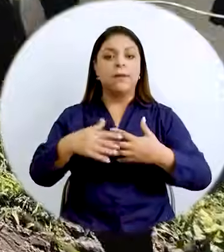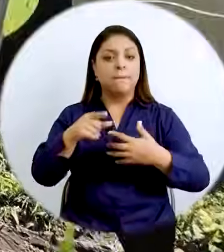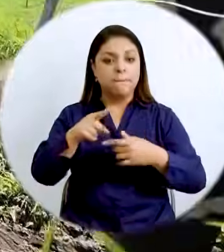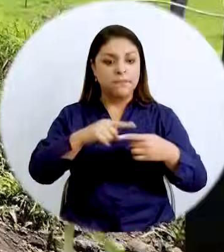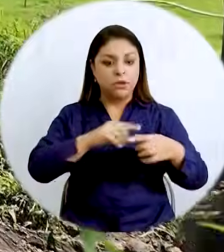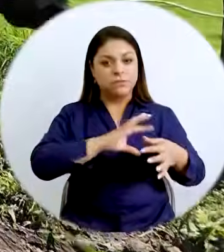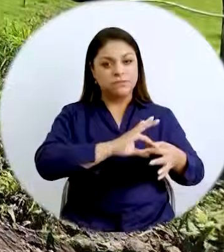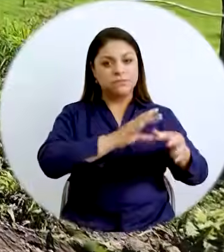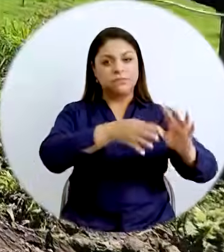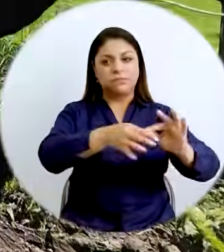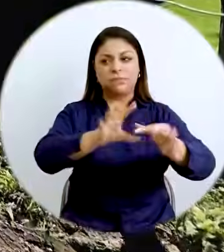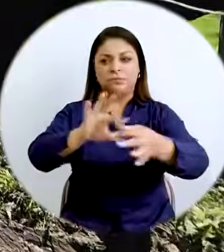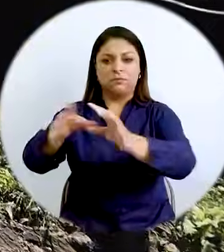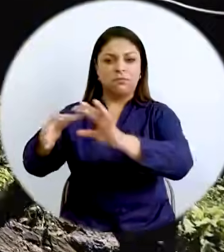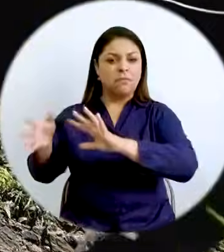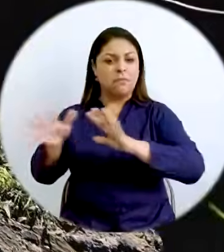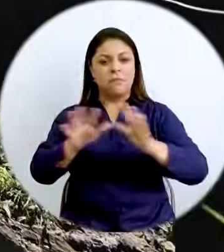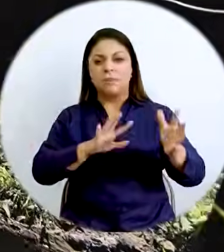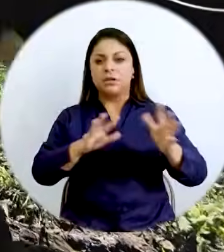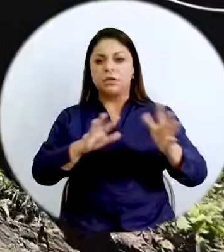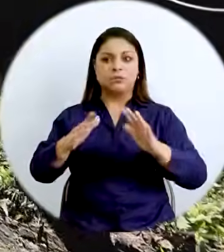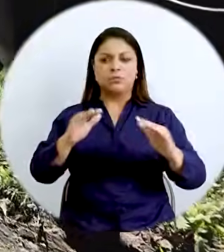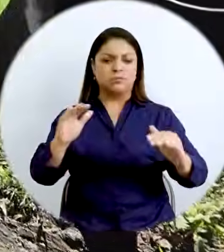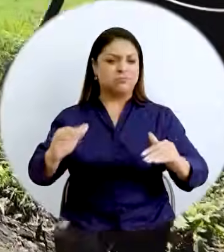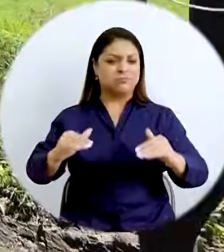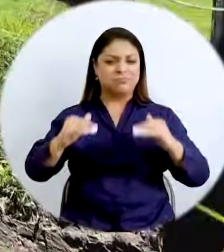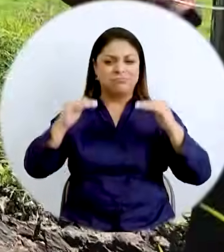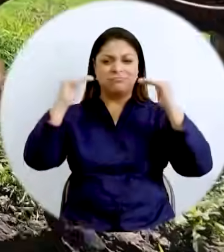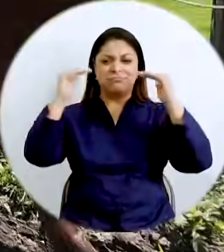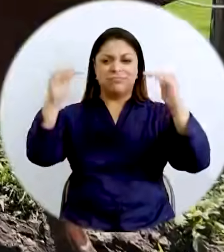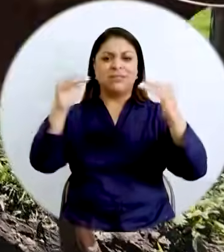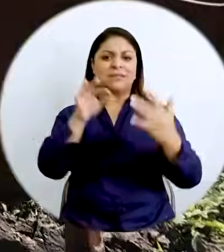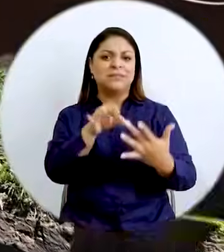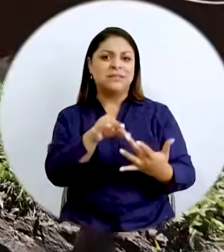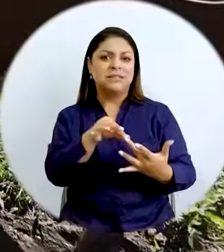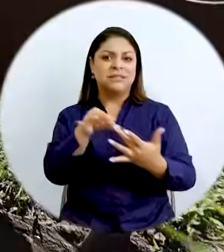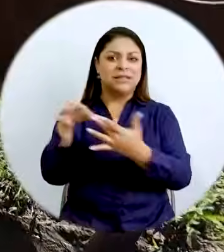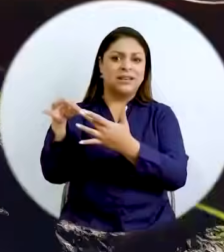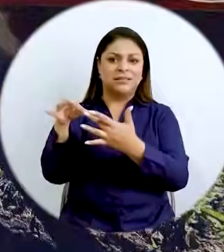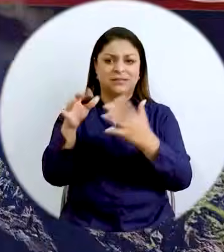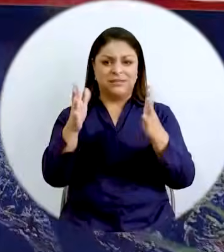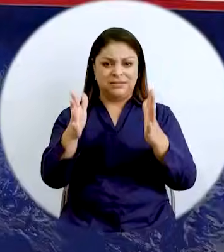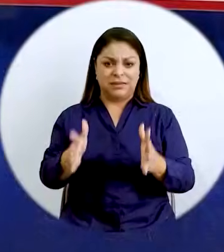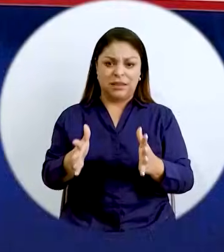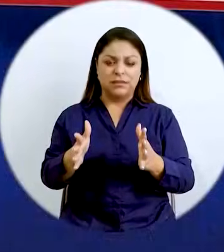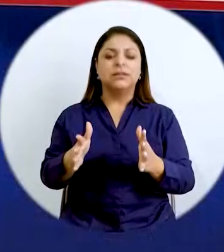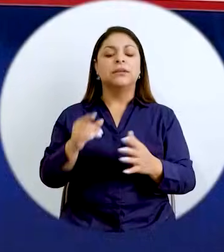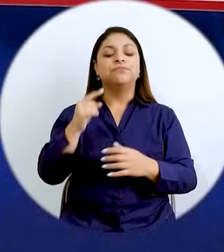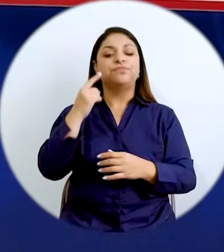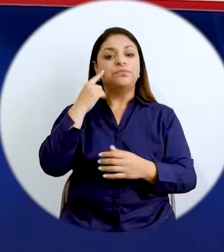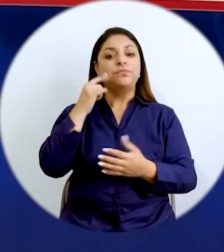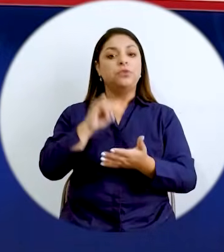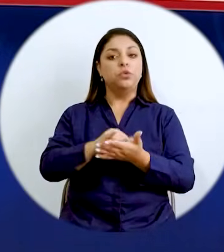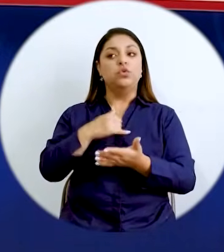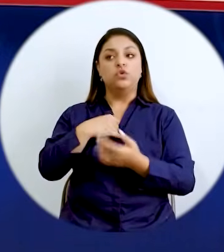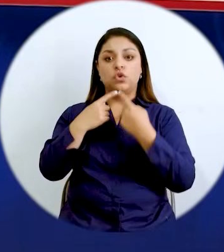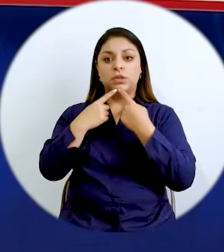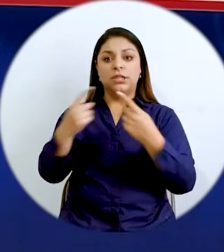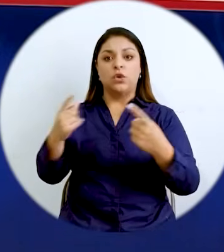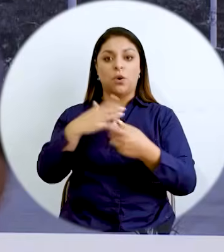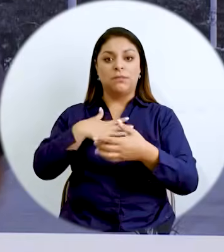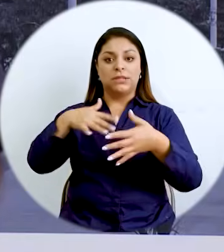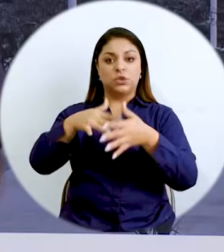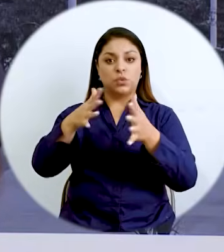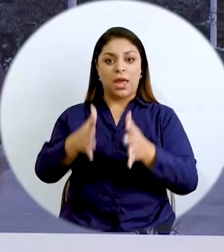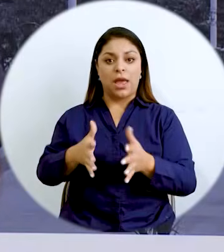productivo, digamos, alcanza altísimos niveles de especialización Tanto es así que, como le digo yo a mis alumnos, lo que